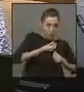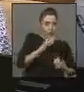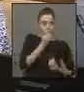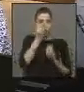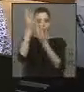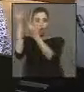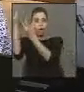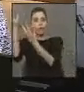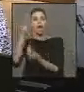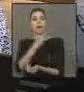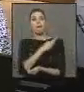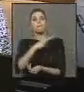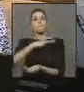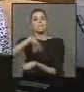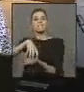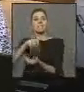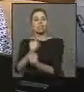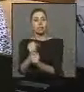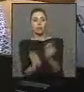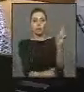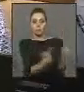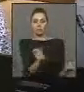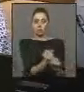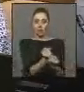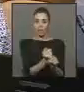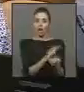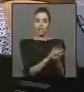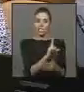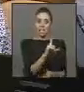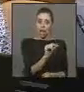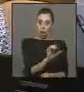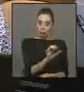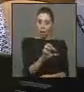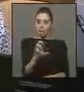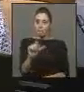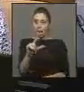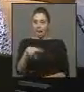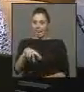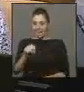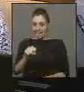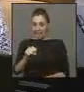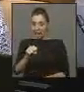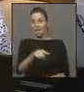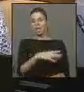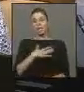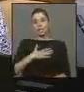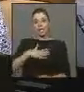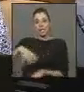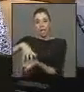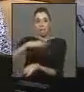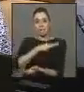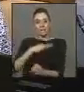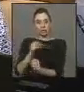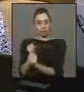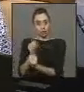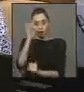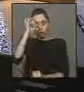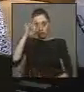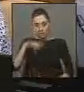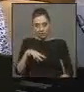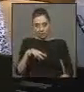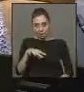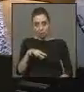del Trabajo. Porque los trabajadores de Chiloé y Palena quieren que el Ministerio sepa que de